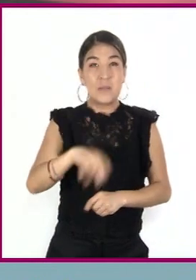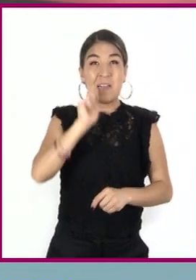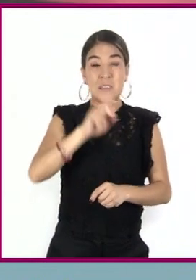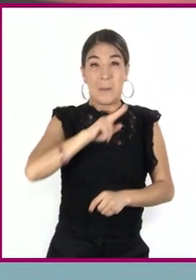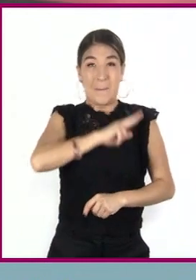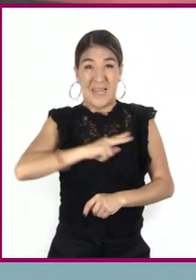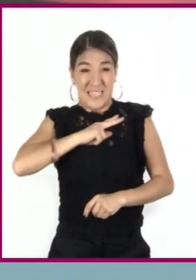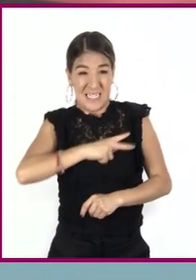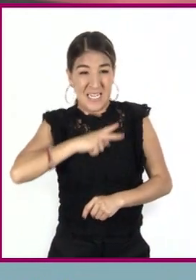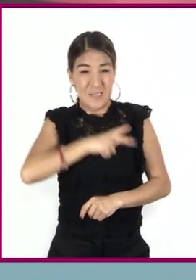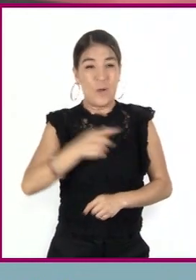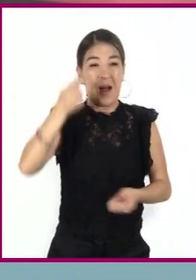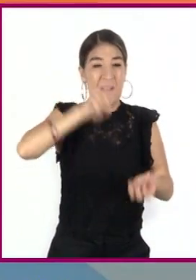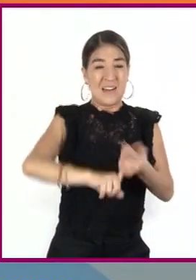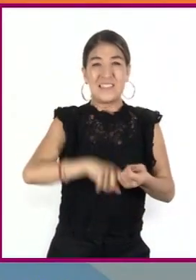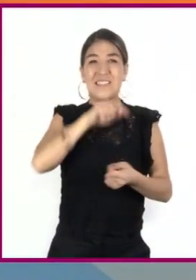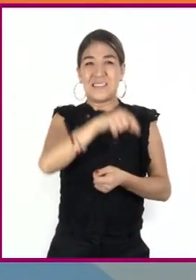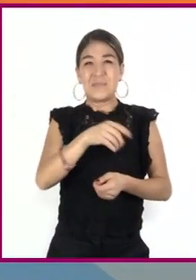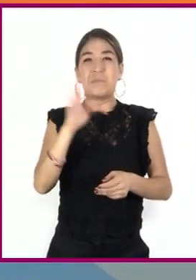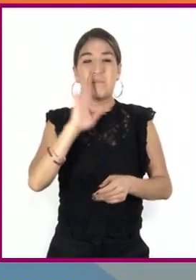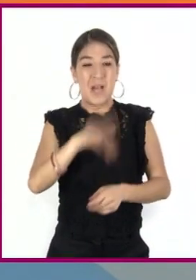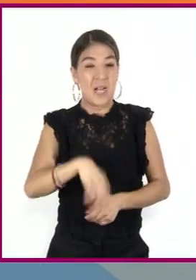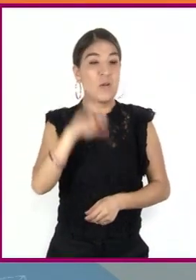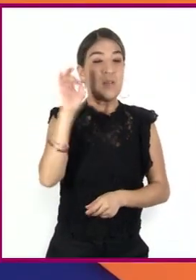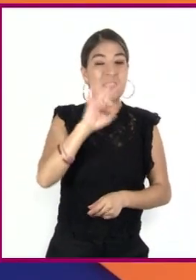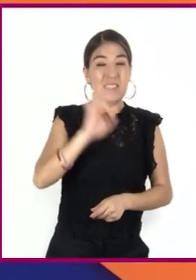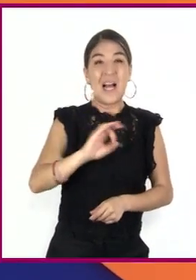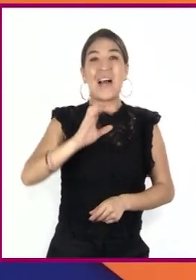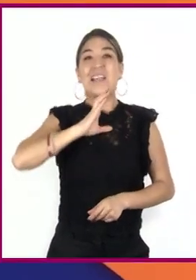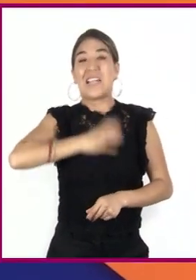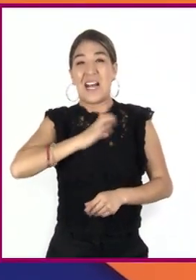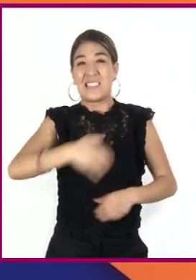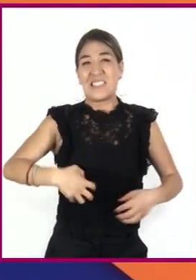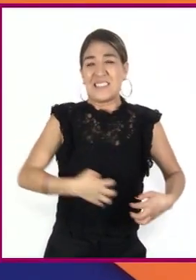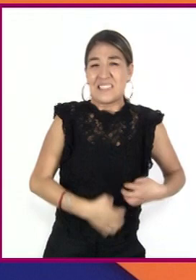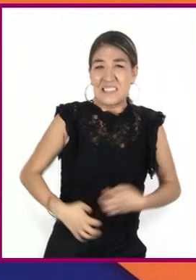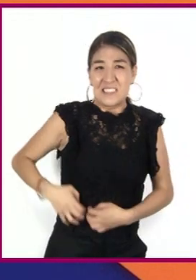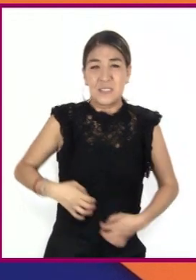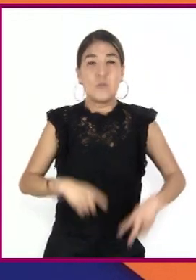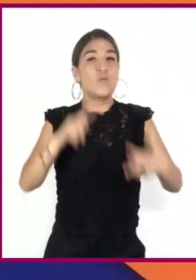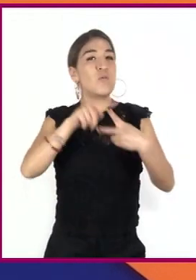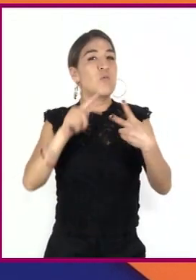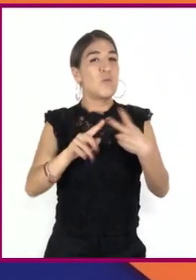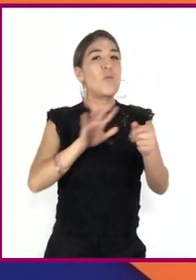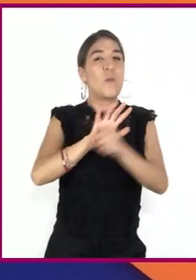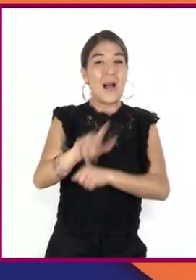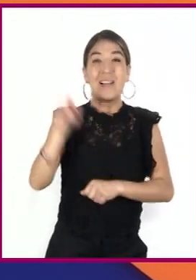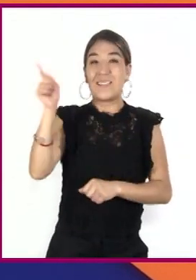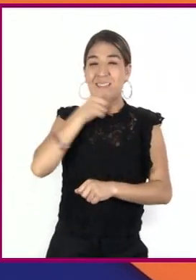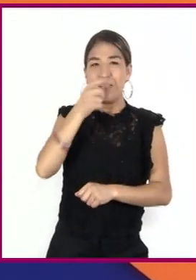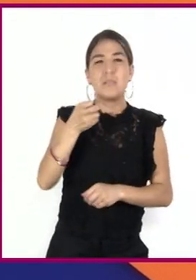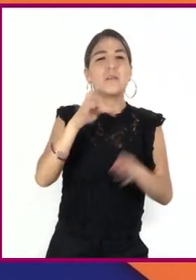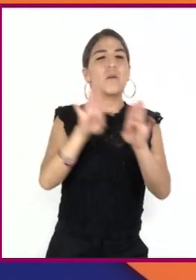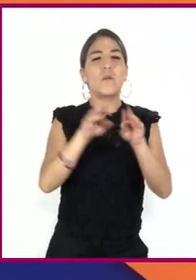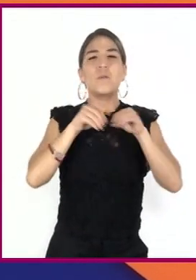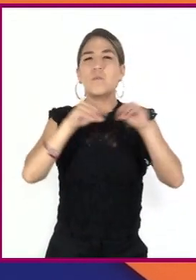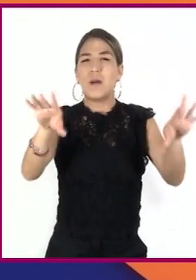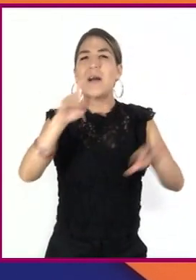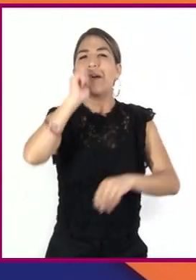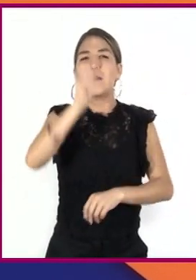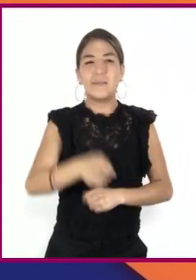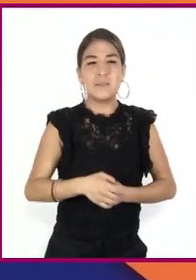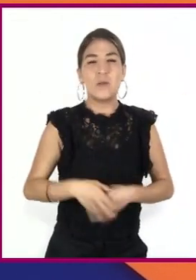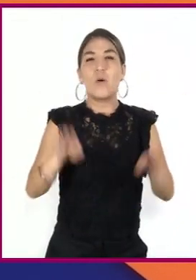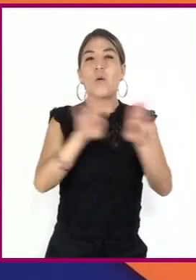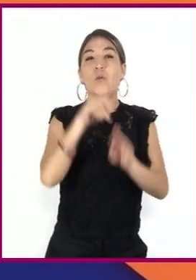un cáncer gástrico? La primera teoría, según Musi Mendoza en 2008, está basada en la declaración hecha en